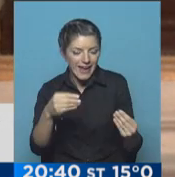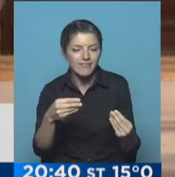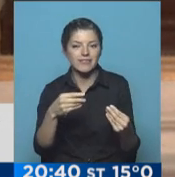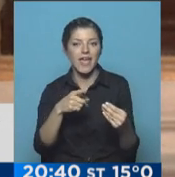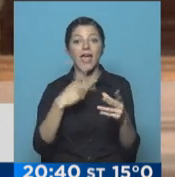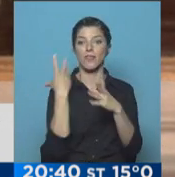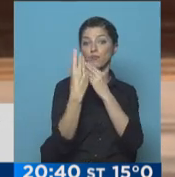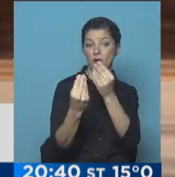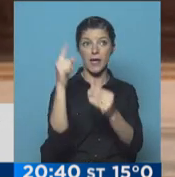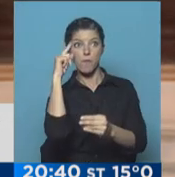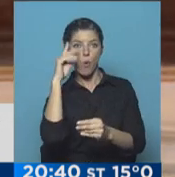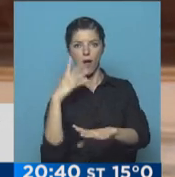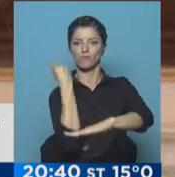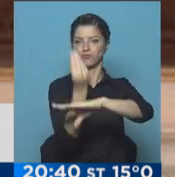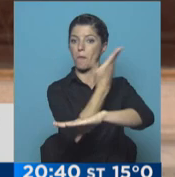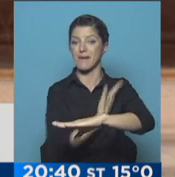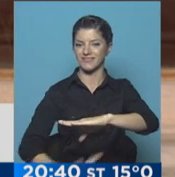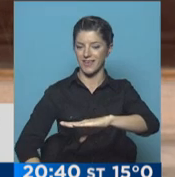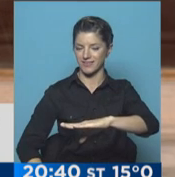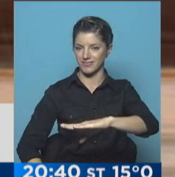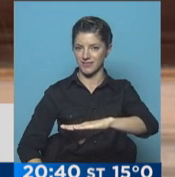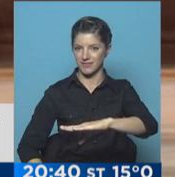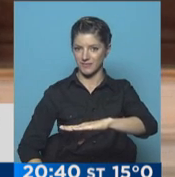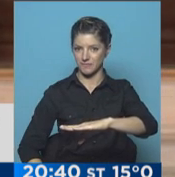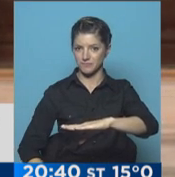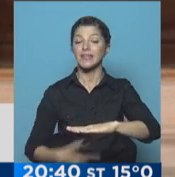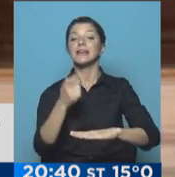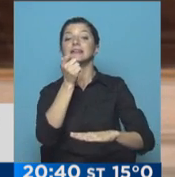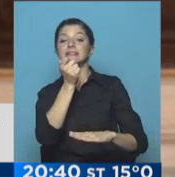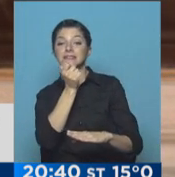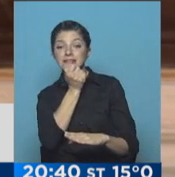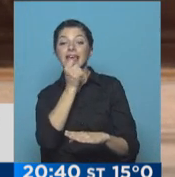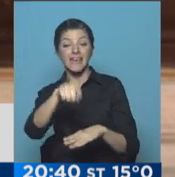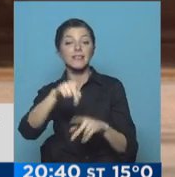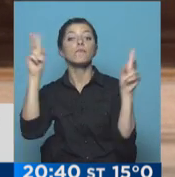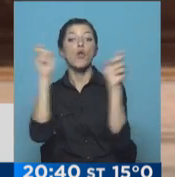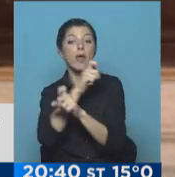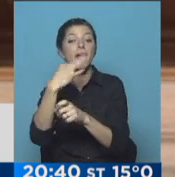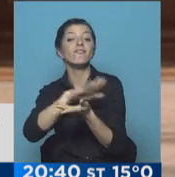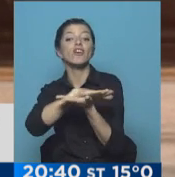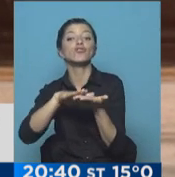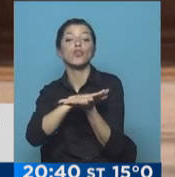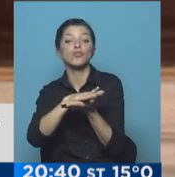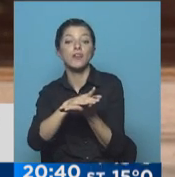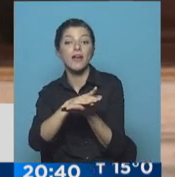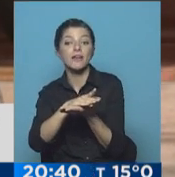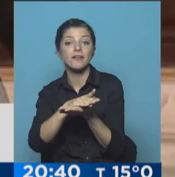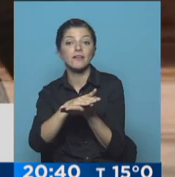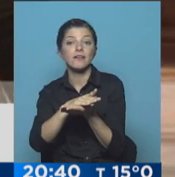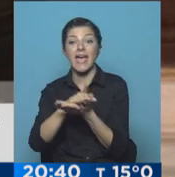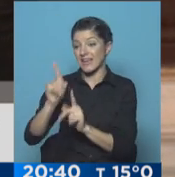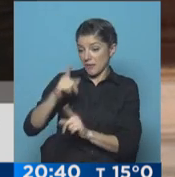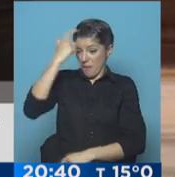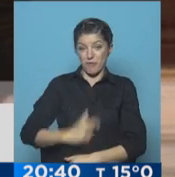dirigentes que quieren ser presidente de la República? Si la que tiene que arreglar el problema es esta, que no tiene